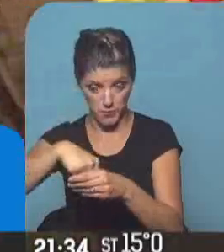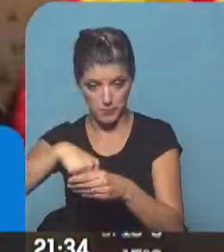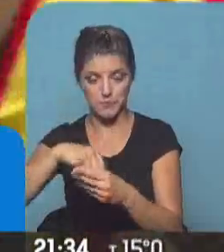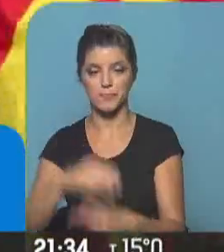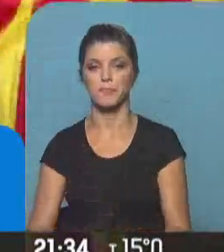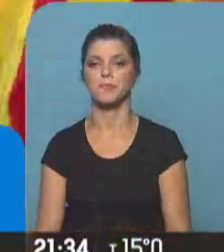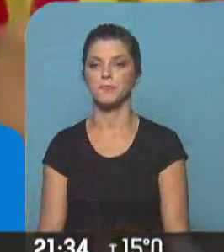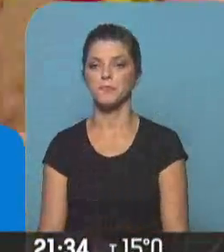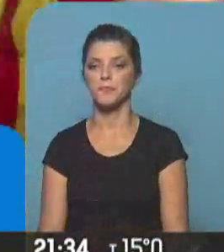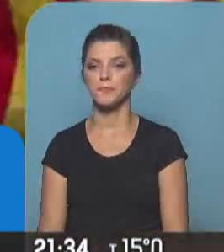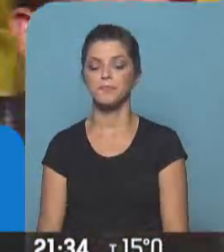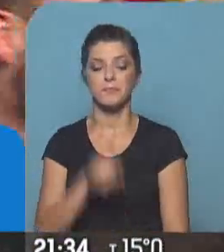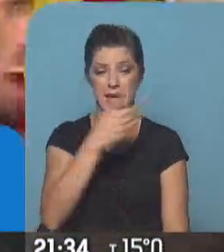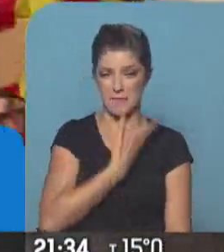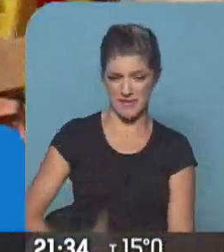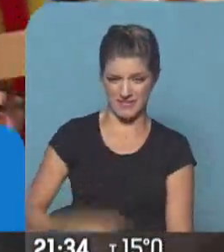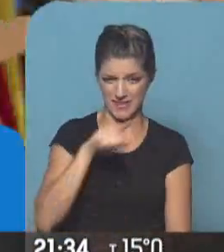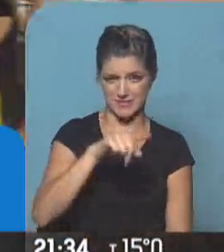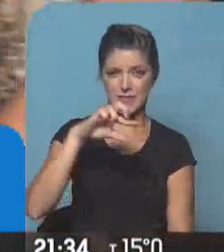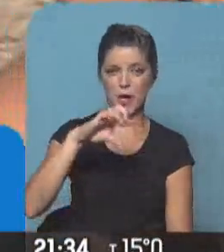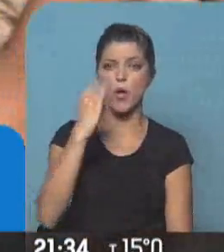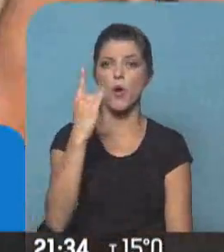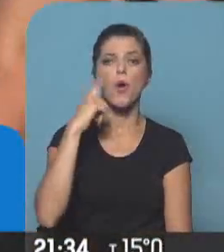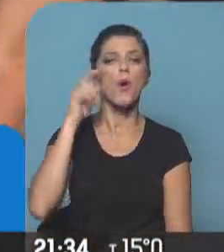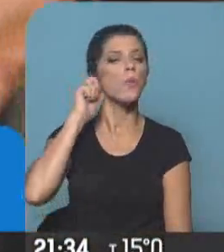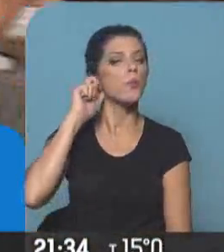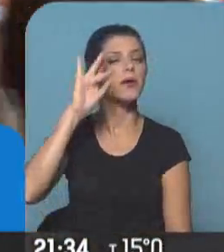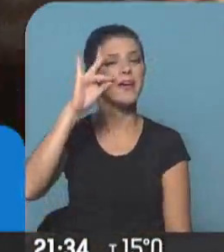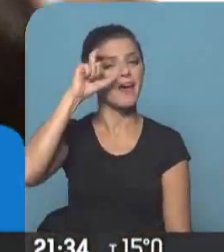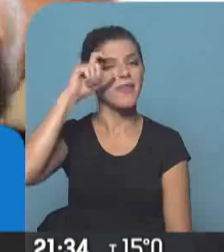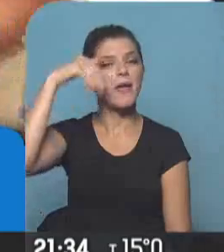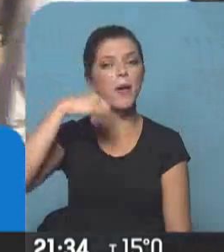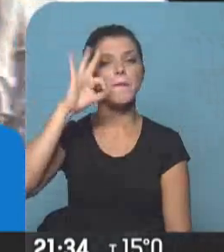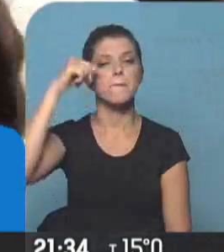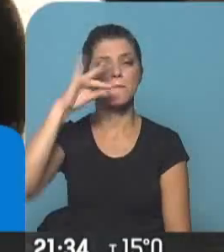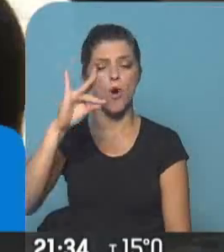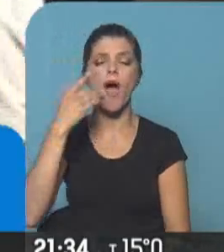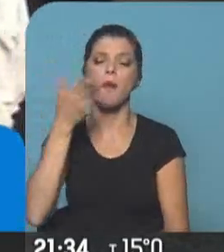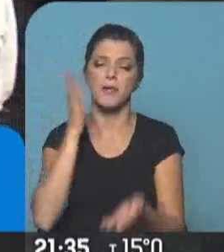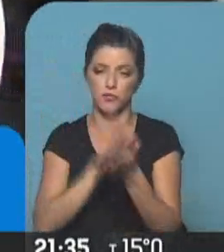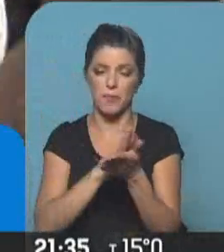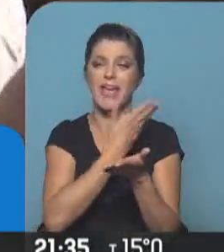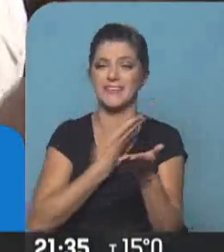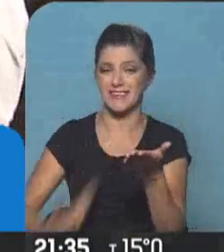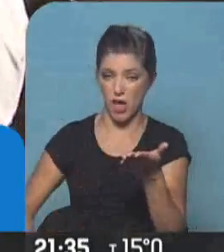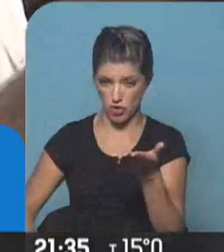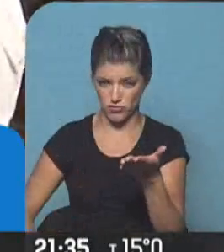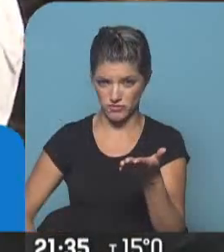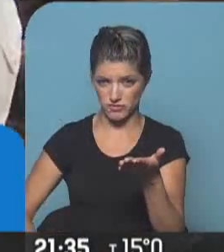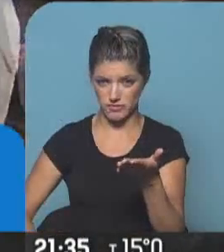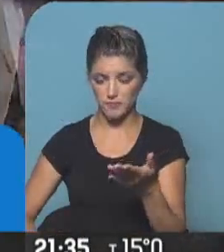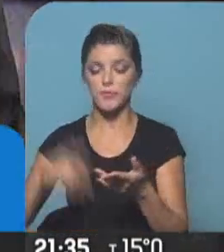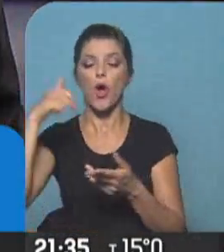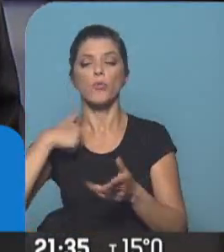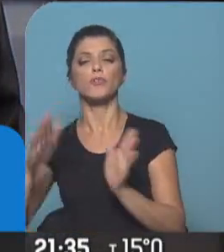presidente presión puigdemont se refiere más a al entrar a los estados y la idea que lanza de nuestro diario es un poco